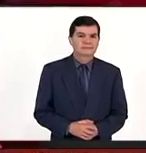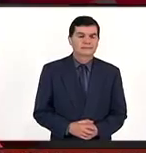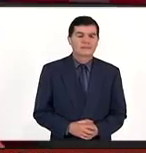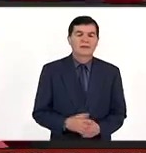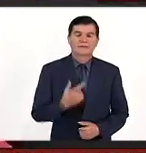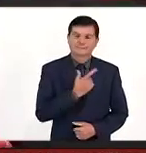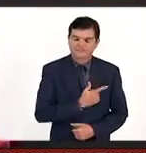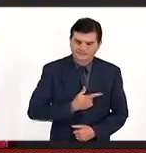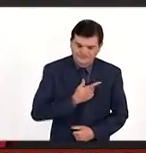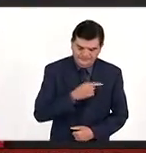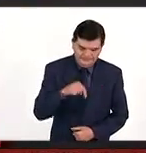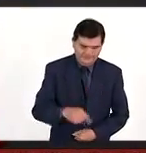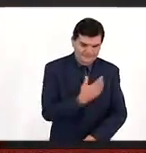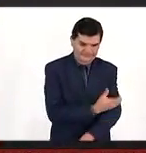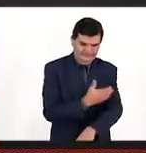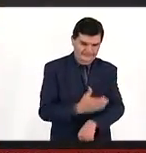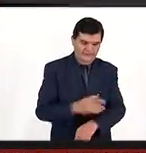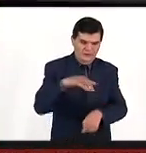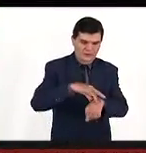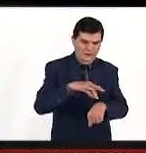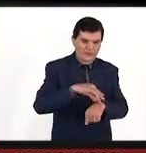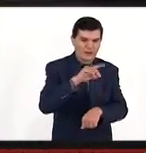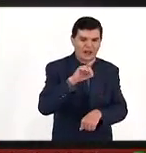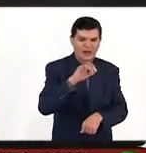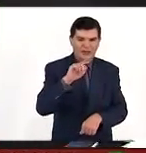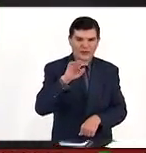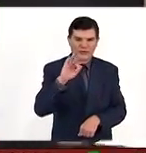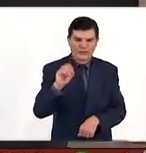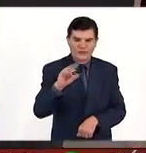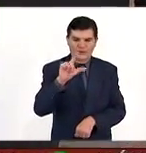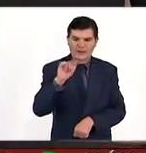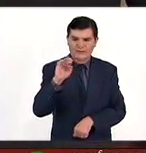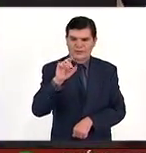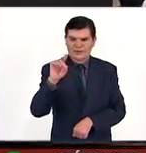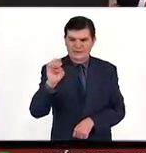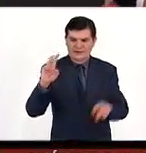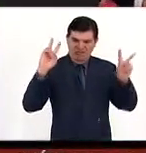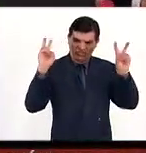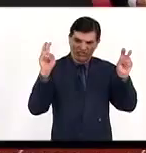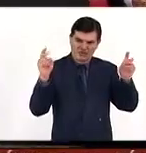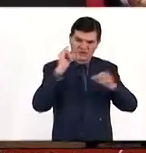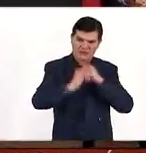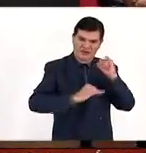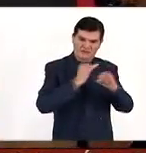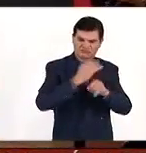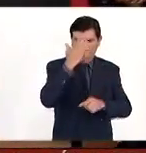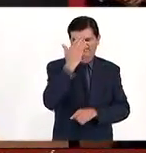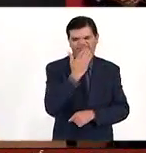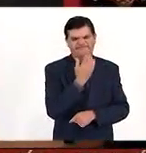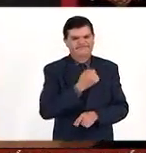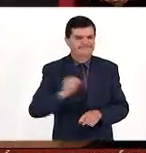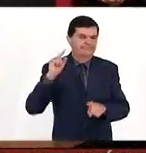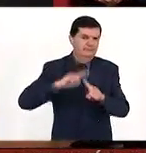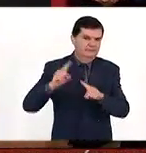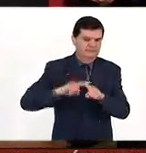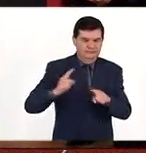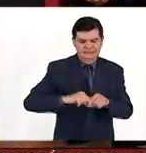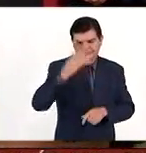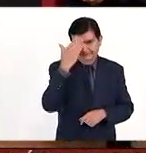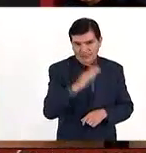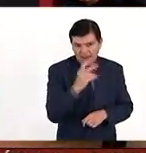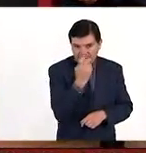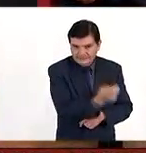nos da mucho gusto que esté aquí nuevamente el doctor adolfo labor de él es experto en temas internacionales y él nos va